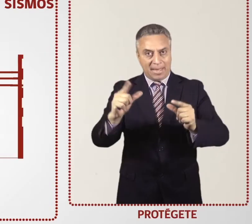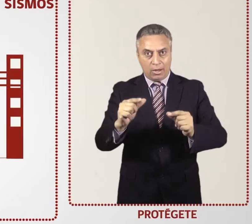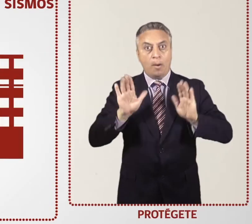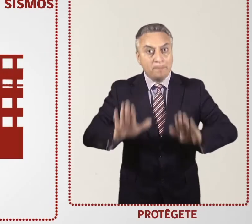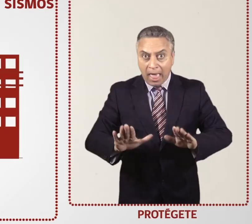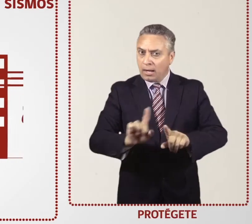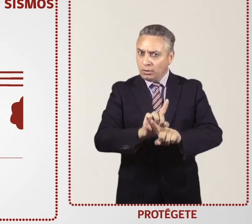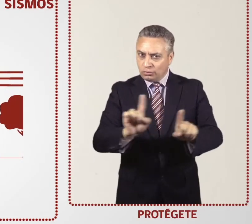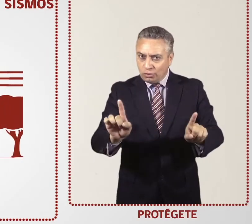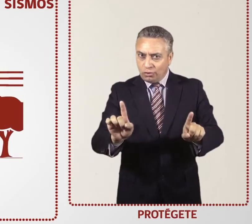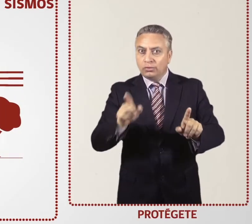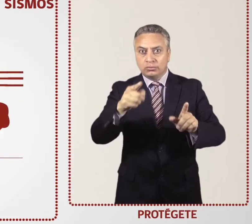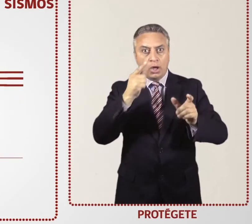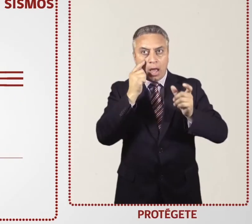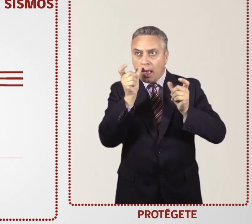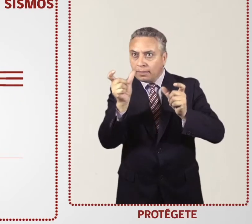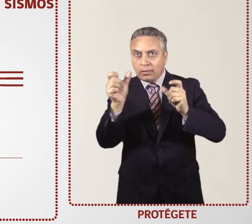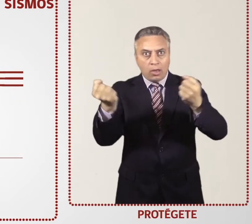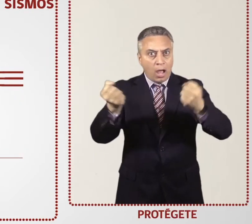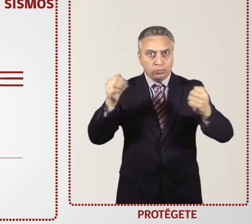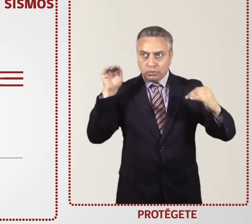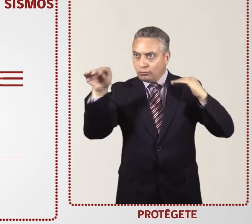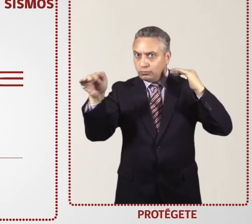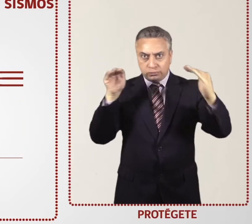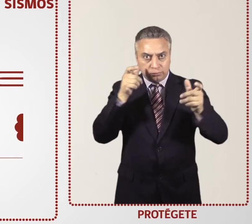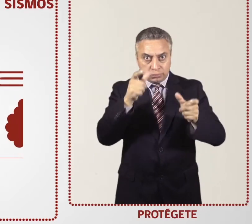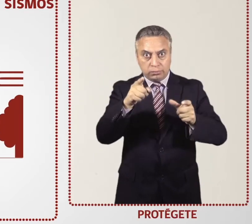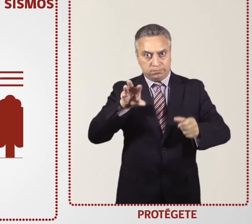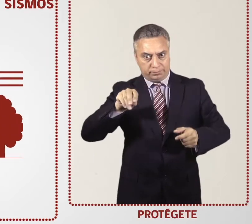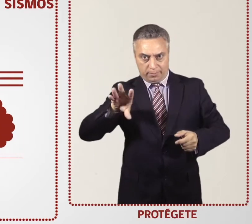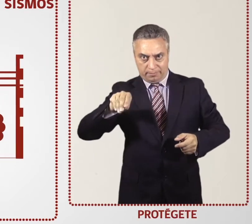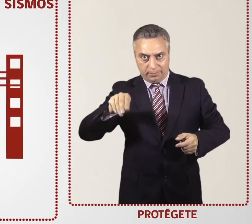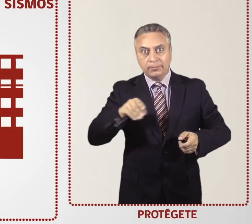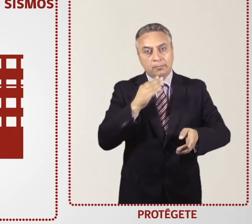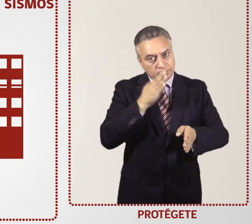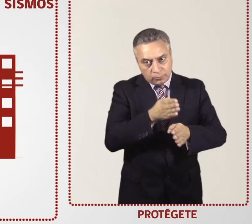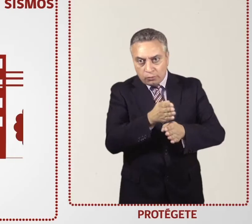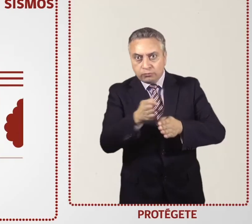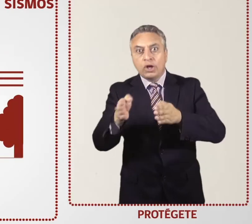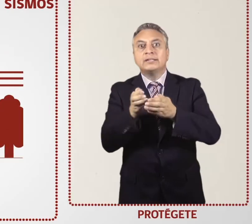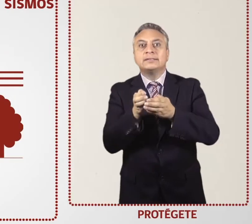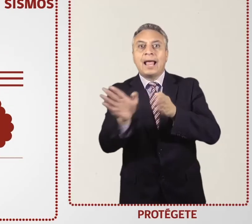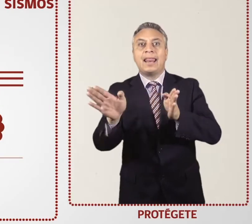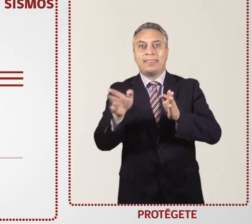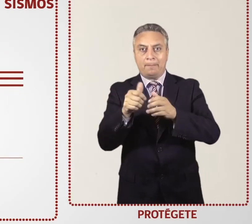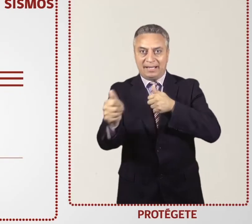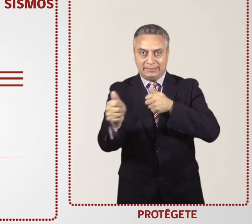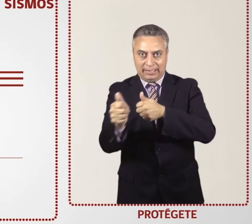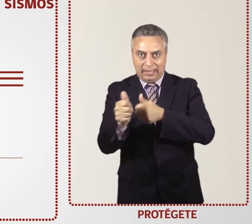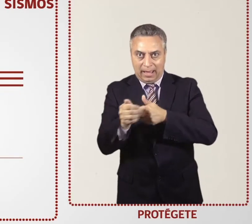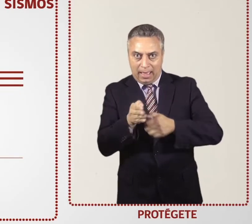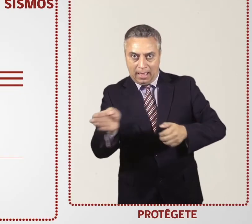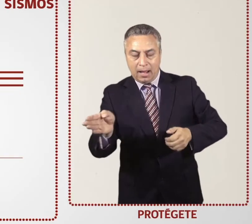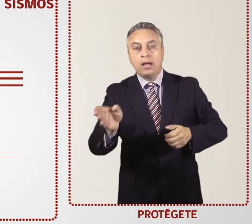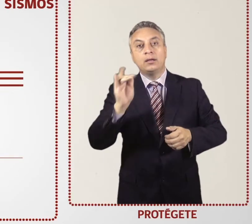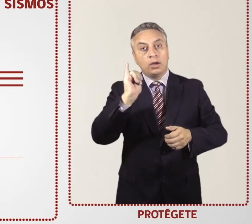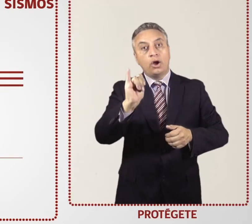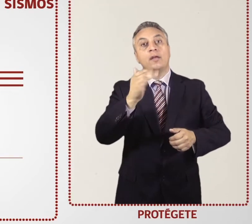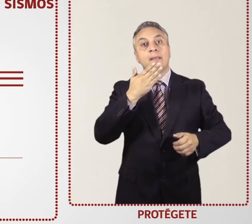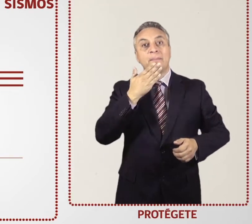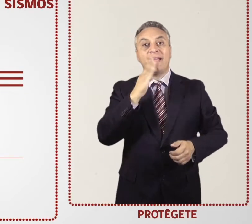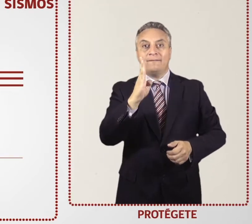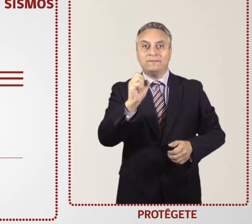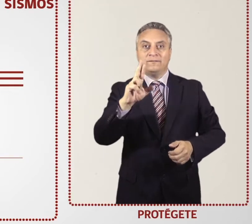y no te detengas. Mantente atento a las condiciones del tránsito. Señaliza dirigiéndote a la salida más cercana